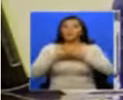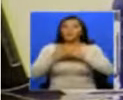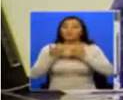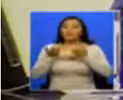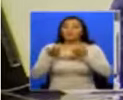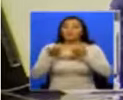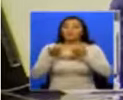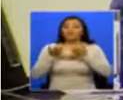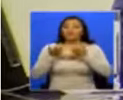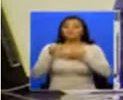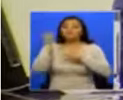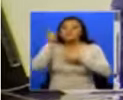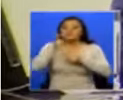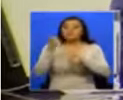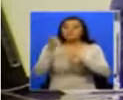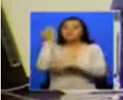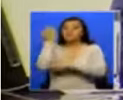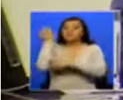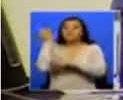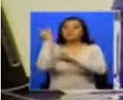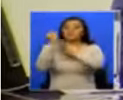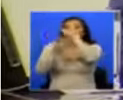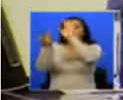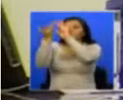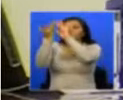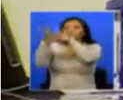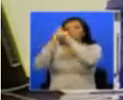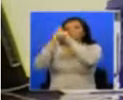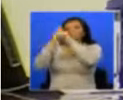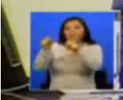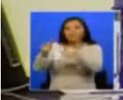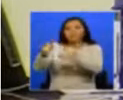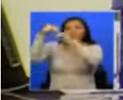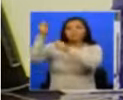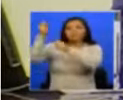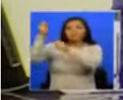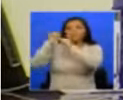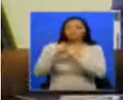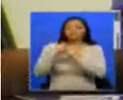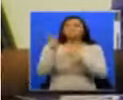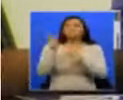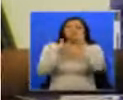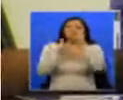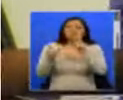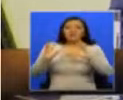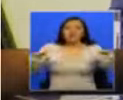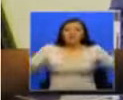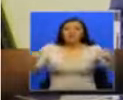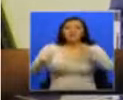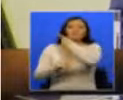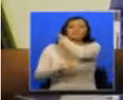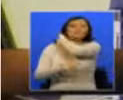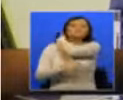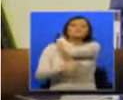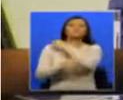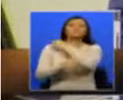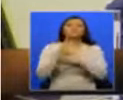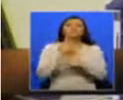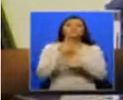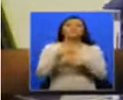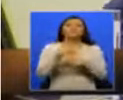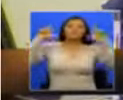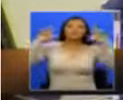todo caso, hay una serie de engaños, montajes, ¿no? Por ahí hay supuestamente una foto mía entregando una funda con